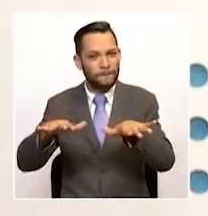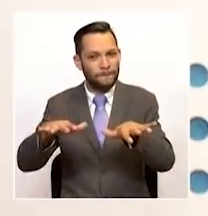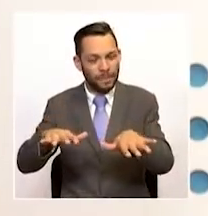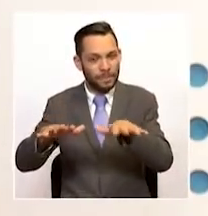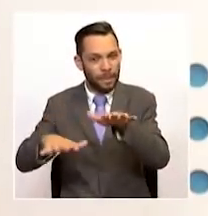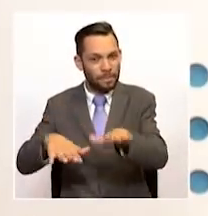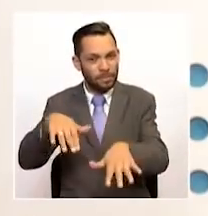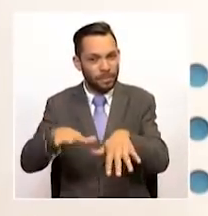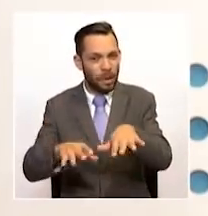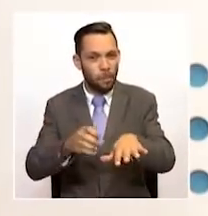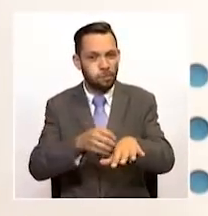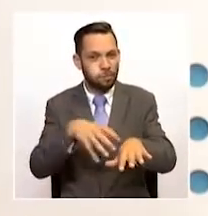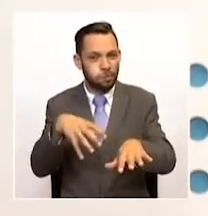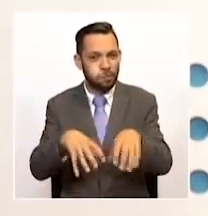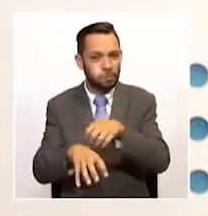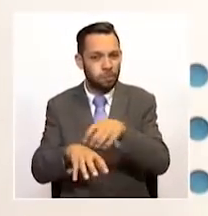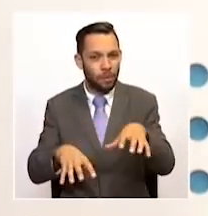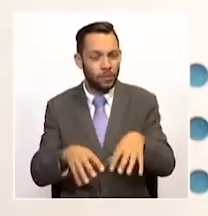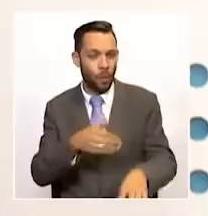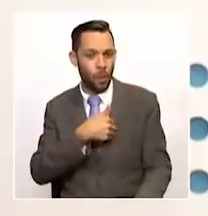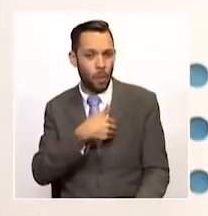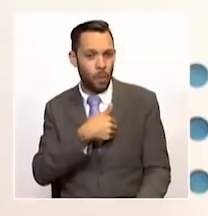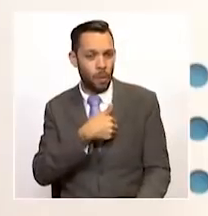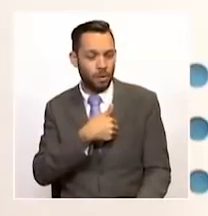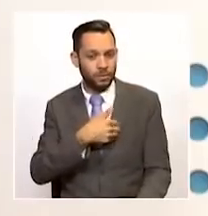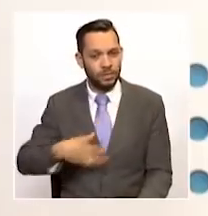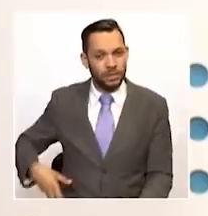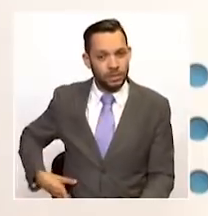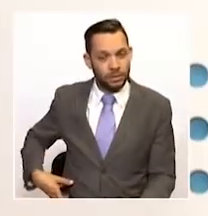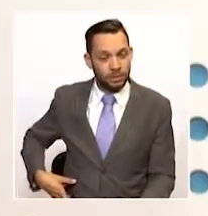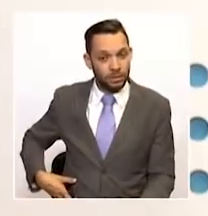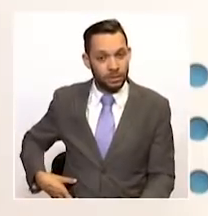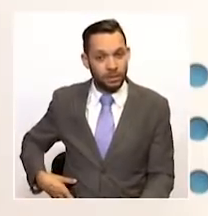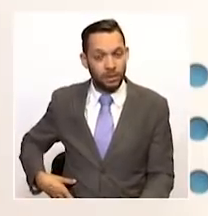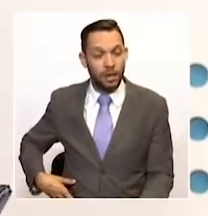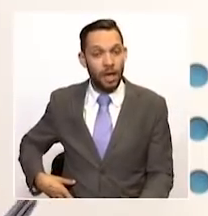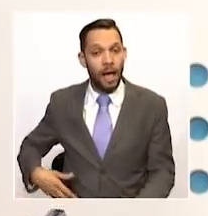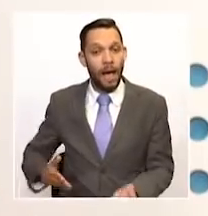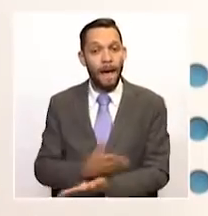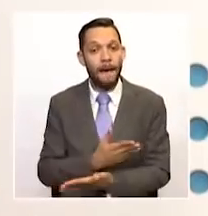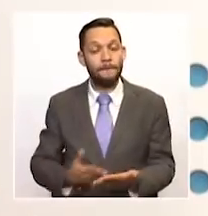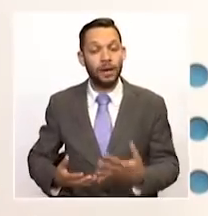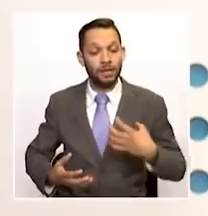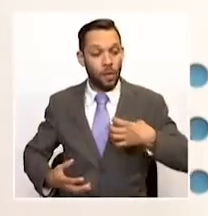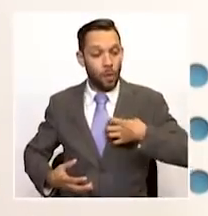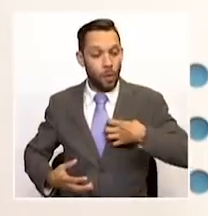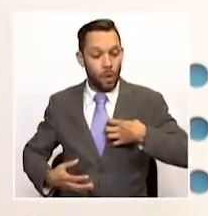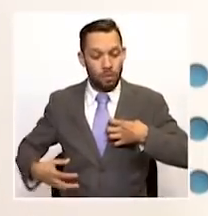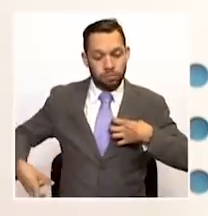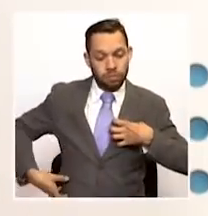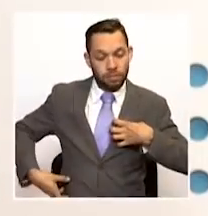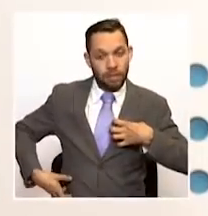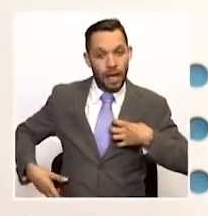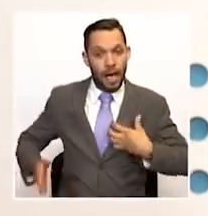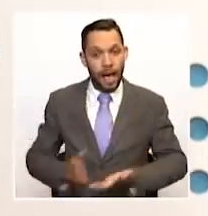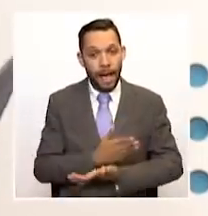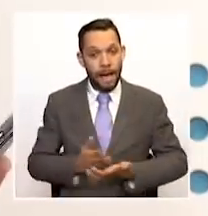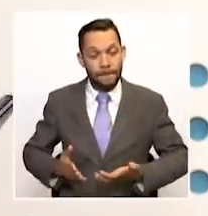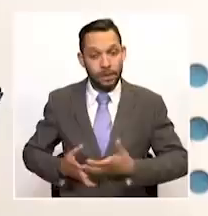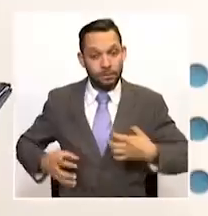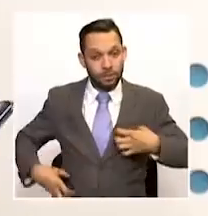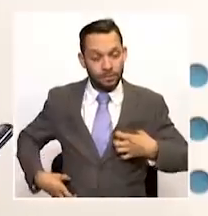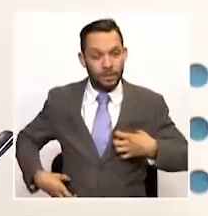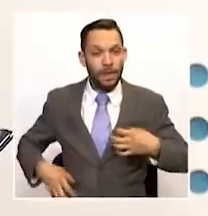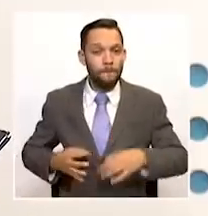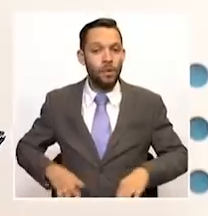no está trabajando bien recordemos que el corazón y el riñón no trabajan solos resulta que la refinanciación aldosterona el óxido nítrico que sale el